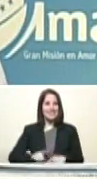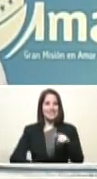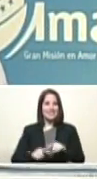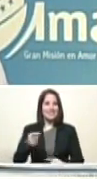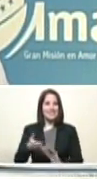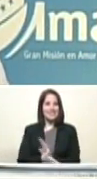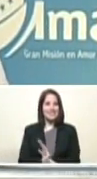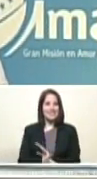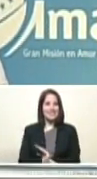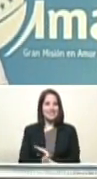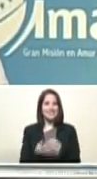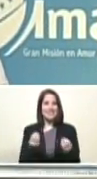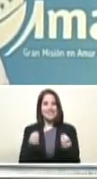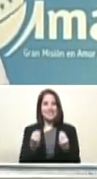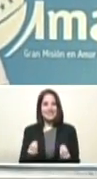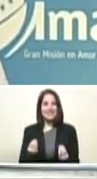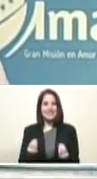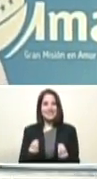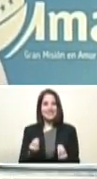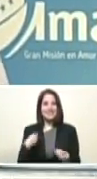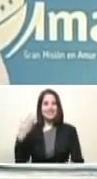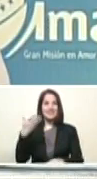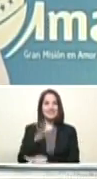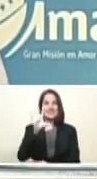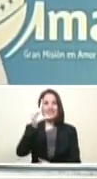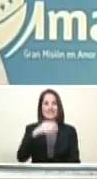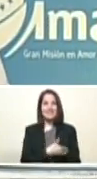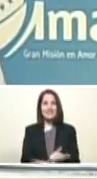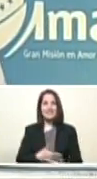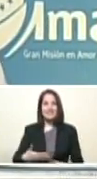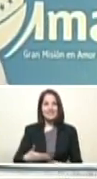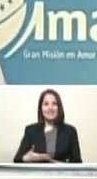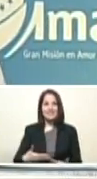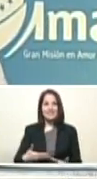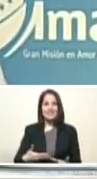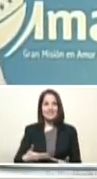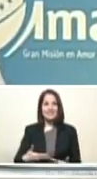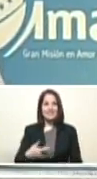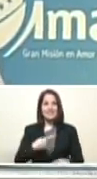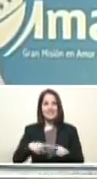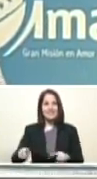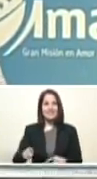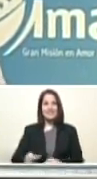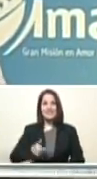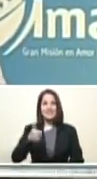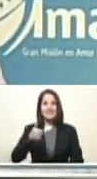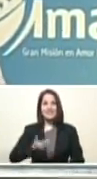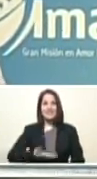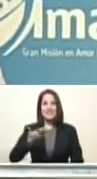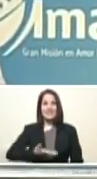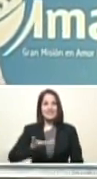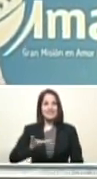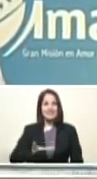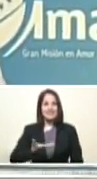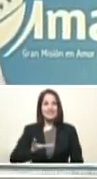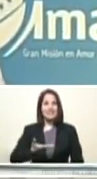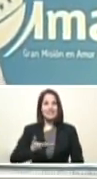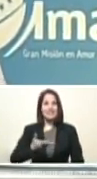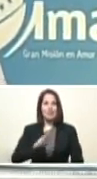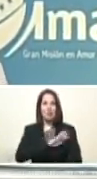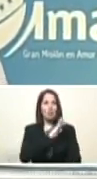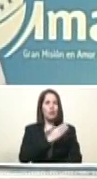muy importante que vayamos rumbo a los 5 millones. Pero es más importante aún que surja un